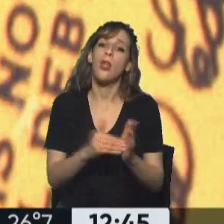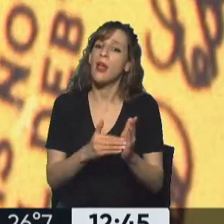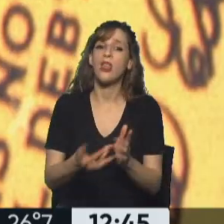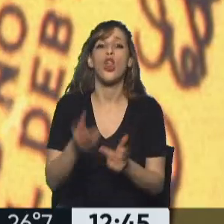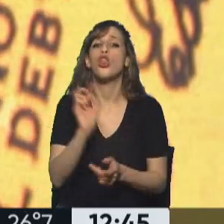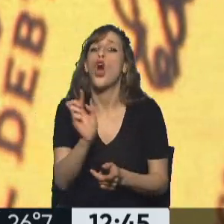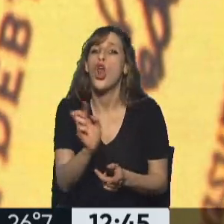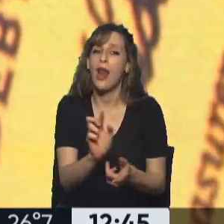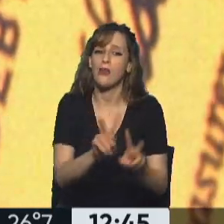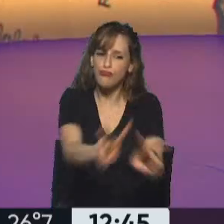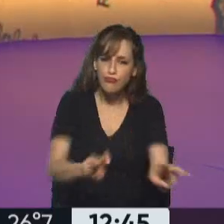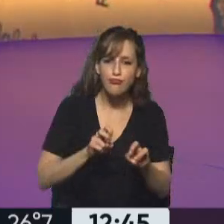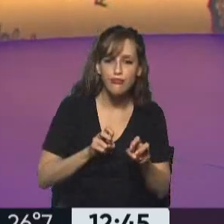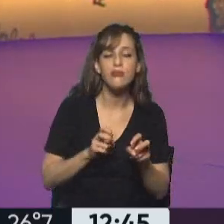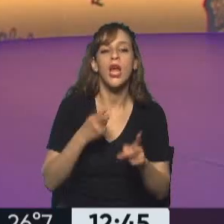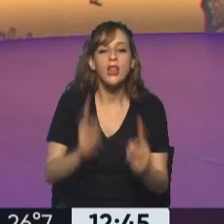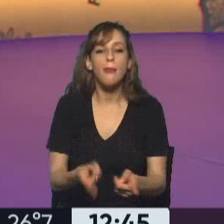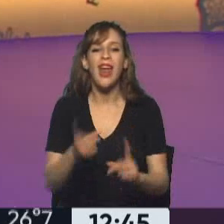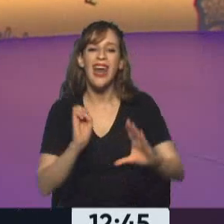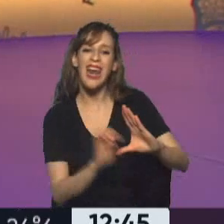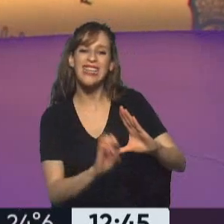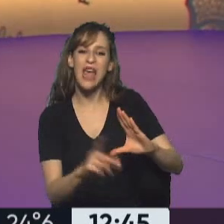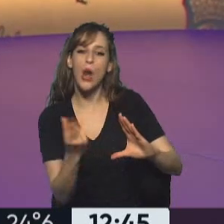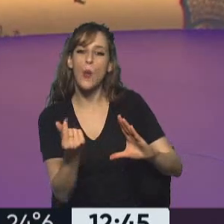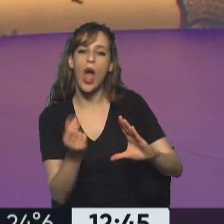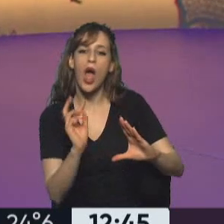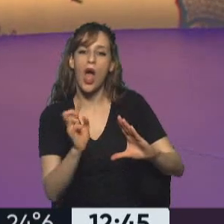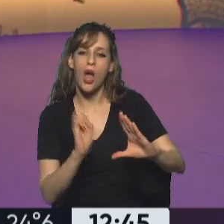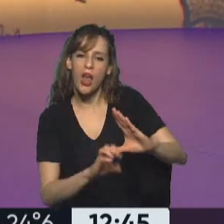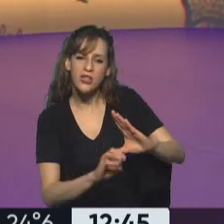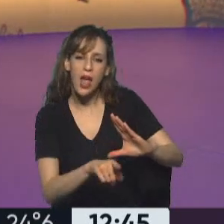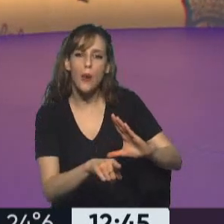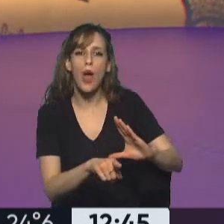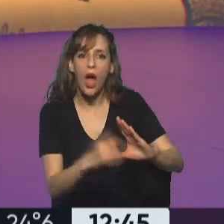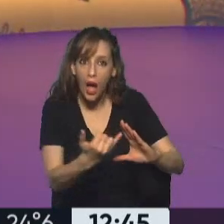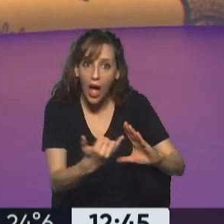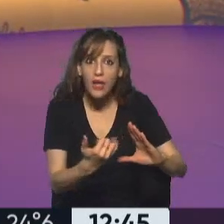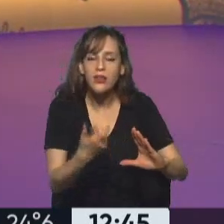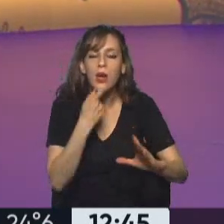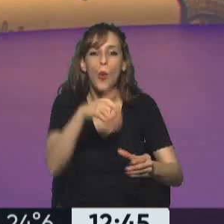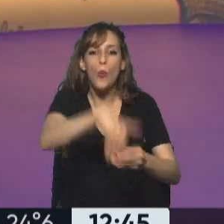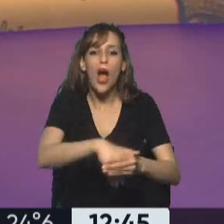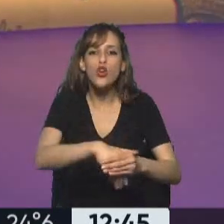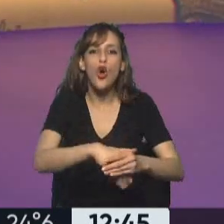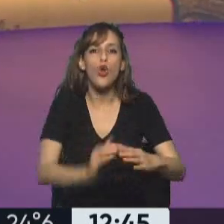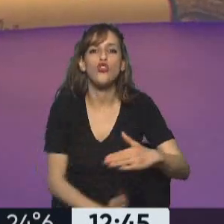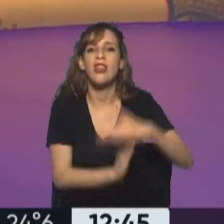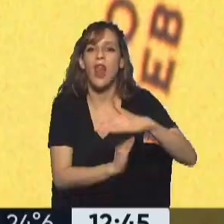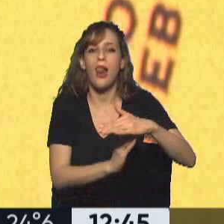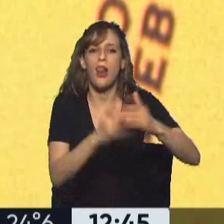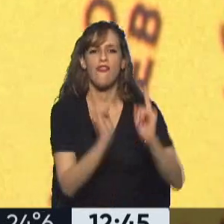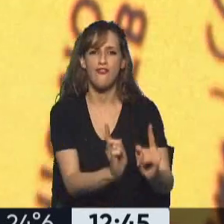tercero qué pasa con el líder de reservas si aparte en esos dólares te los puedes quedar en el banco central que no es lo mismo